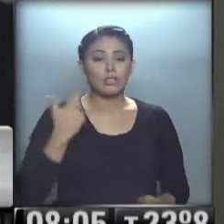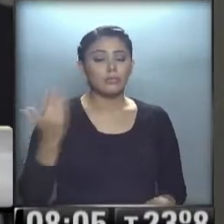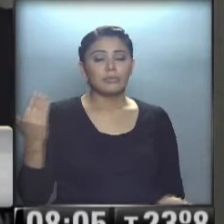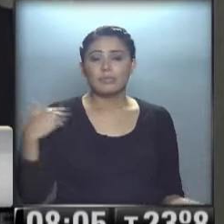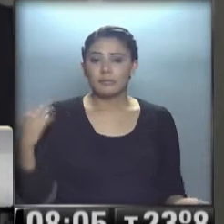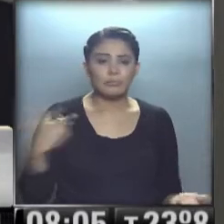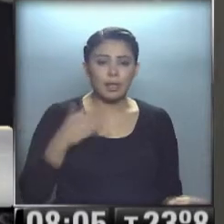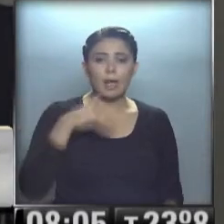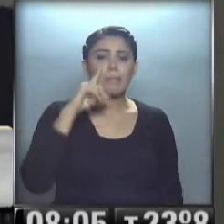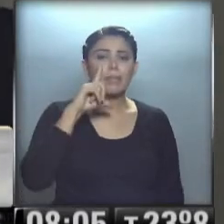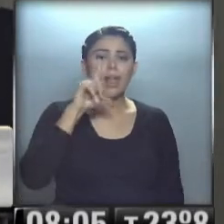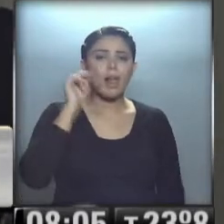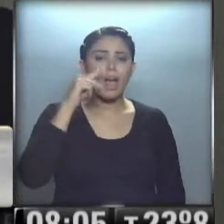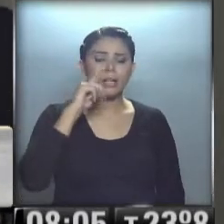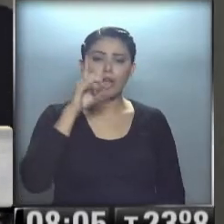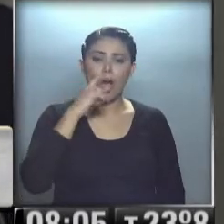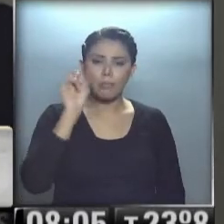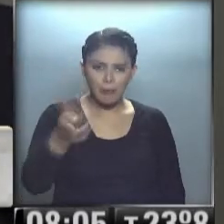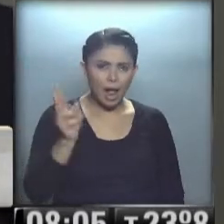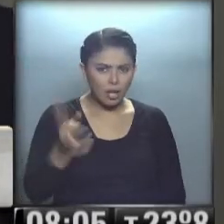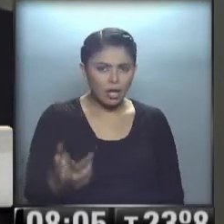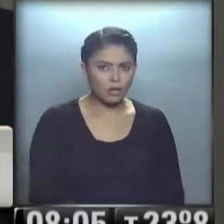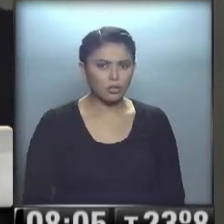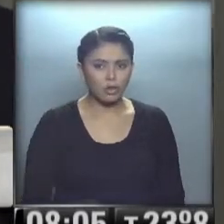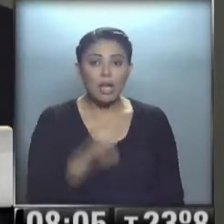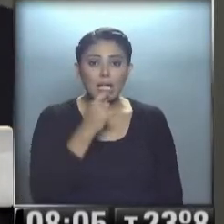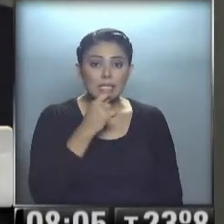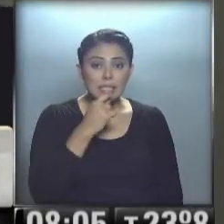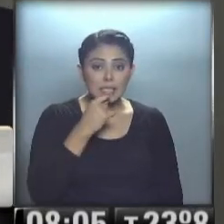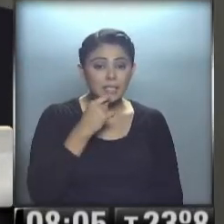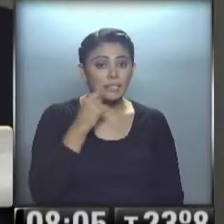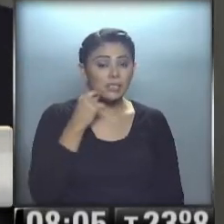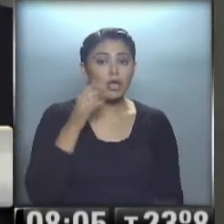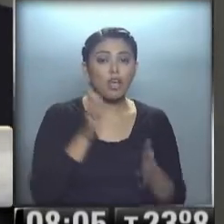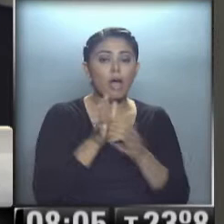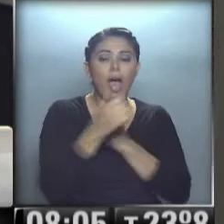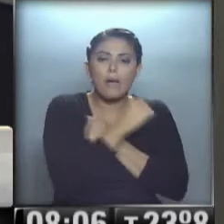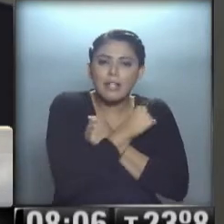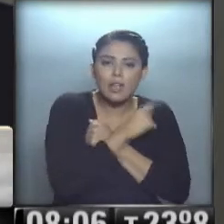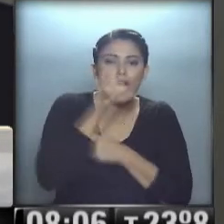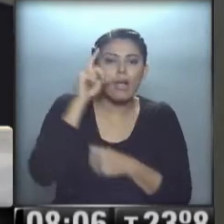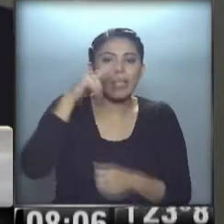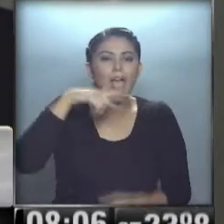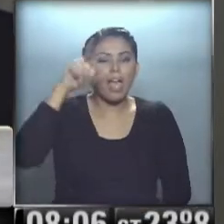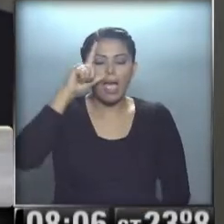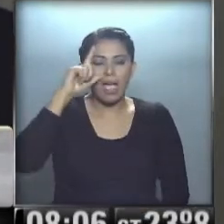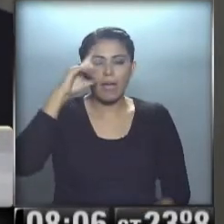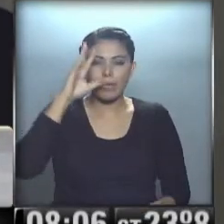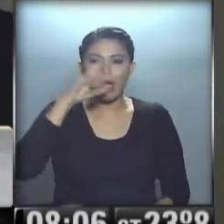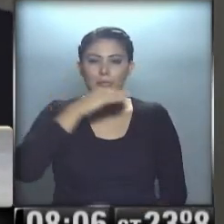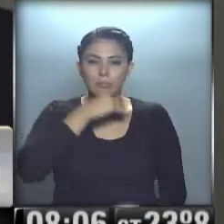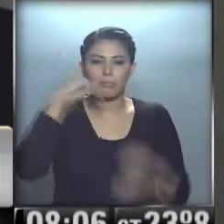milán y es un tipo muy peligroso si va a abrazarse con hebe de bonafini a meterla en la